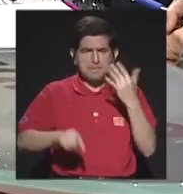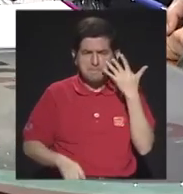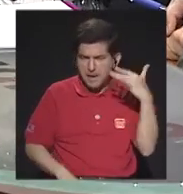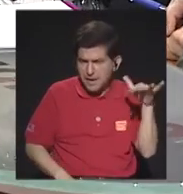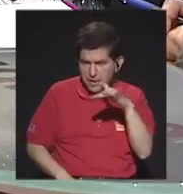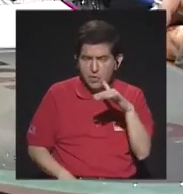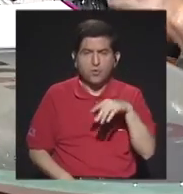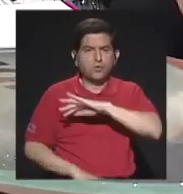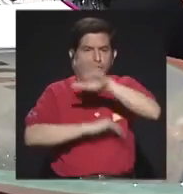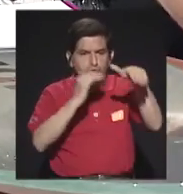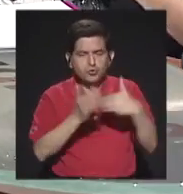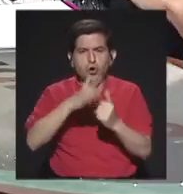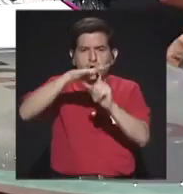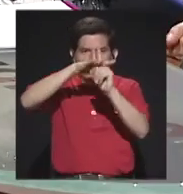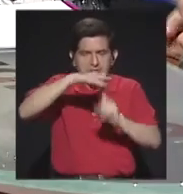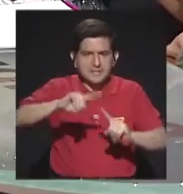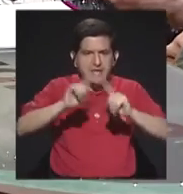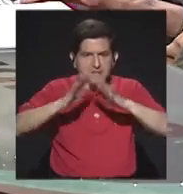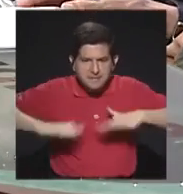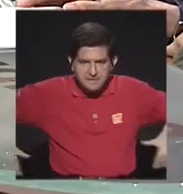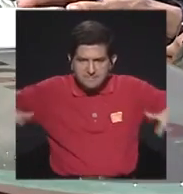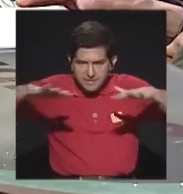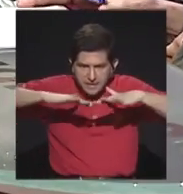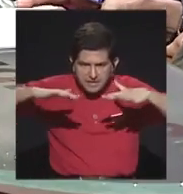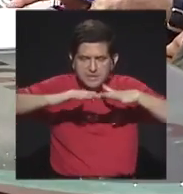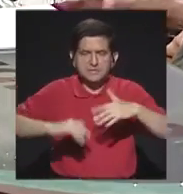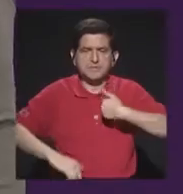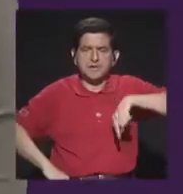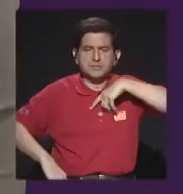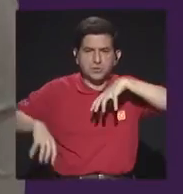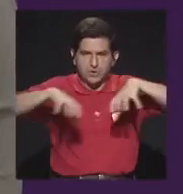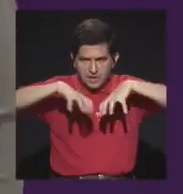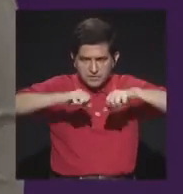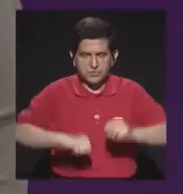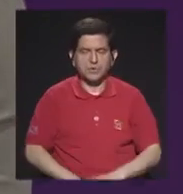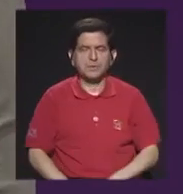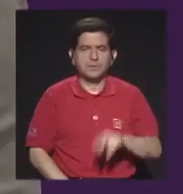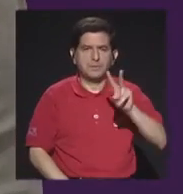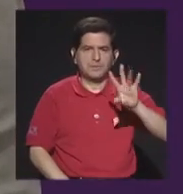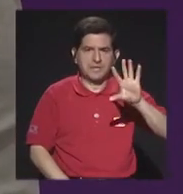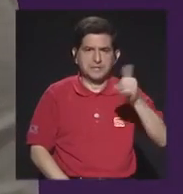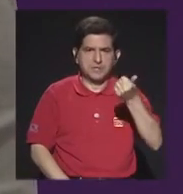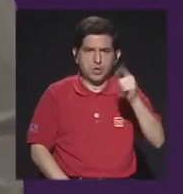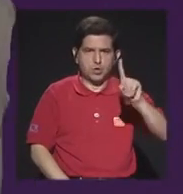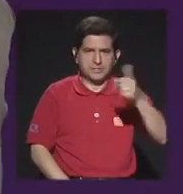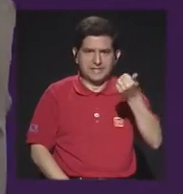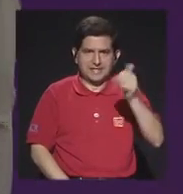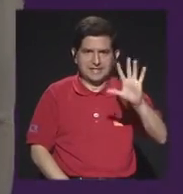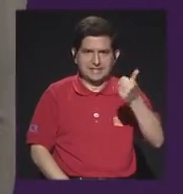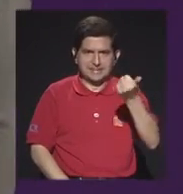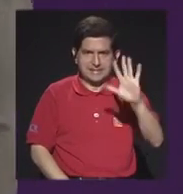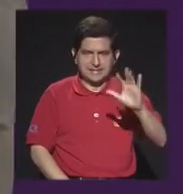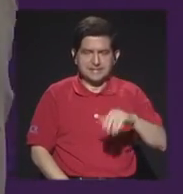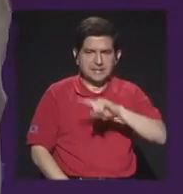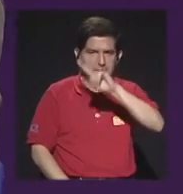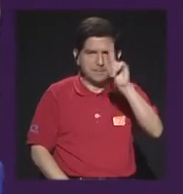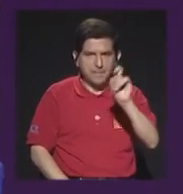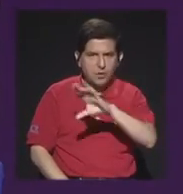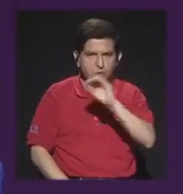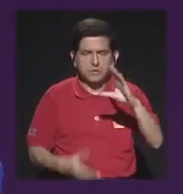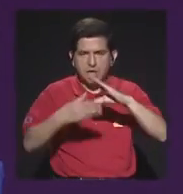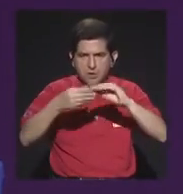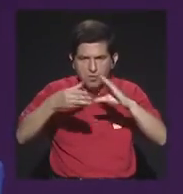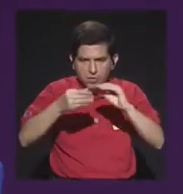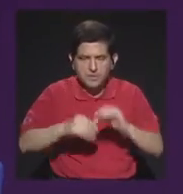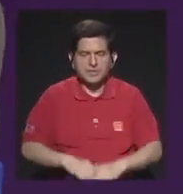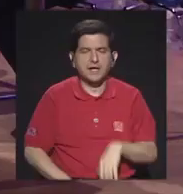la invisibilización en los distintos ámbitos en que nos movemos. 25 11 15 15 para sus preguntas o comentarios sobre esto